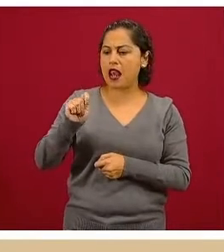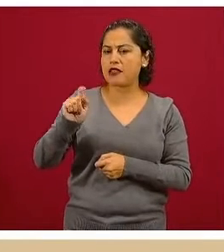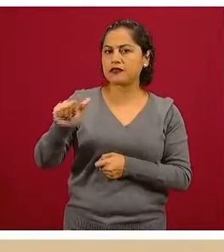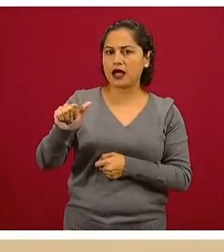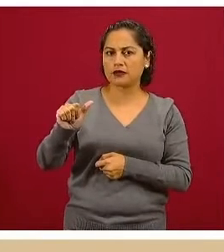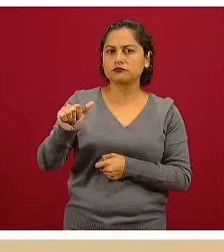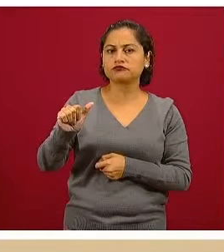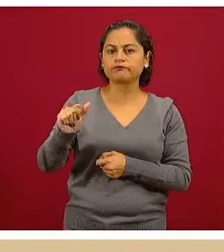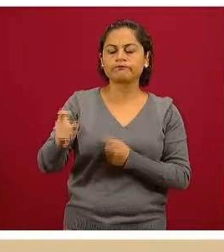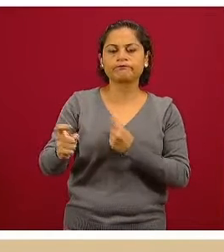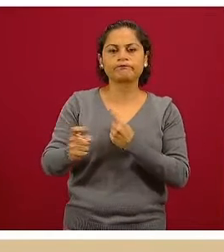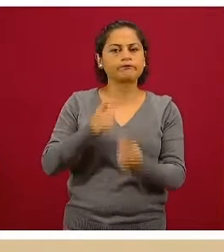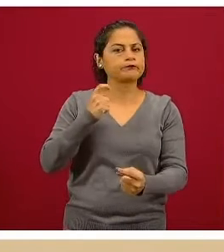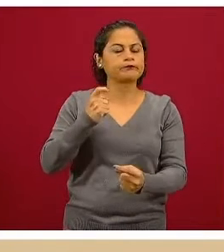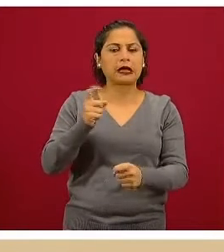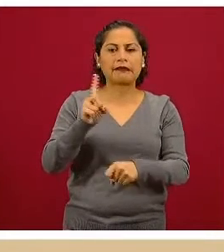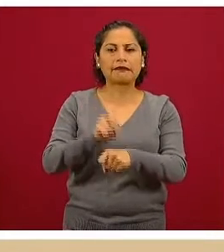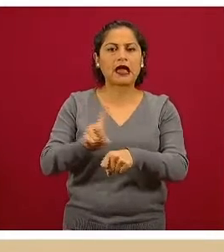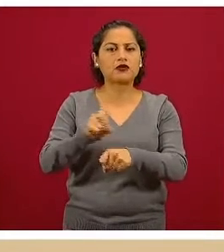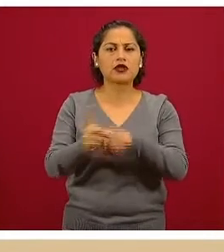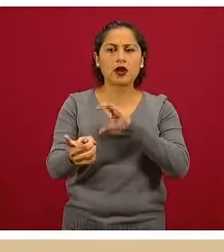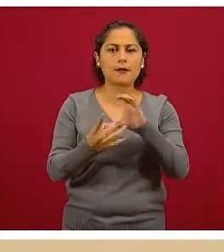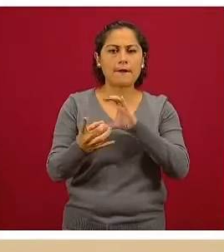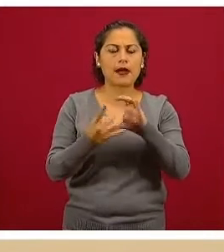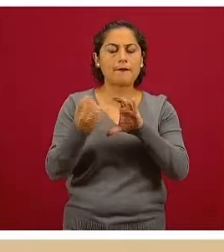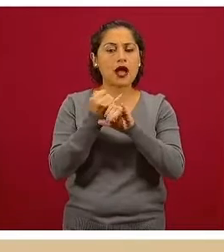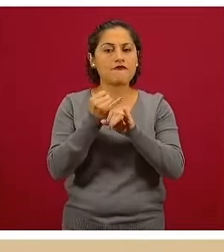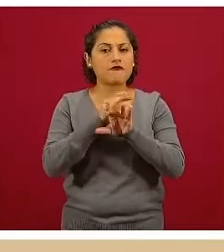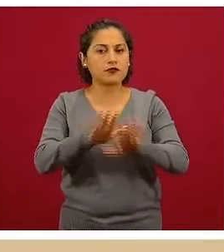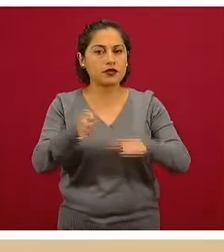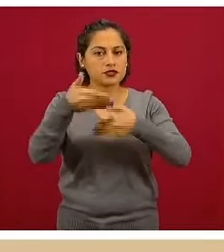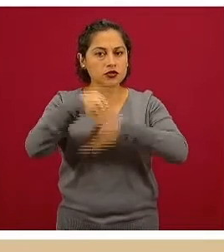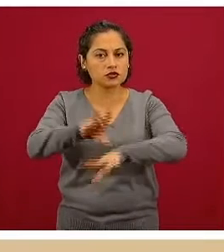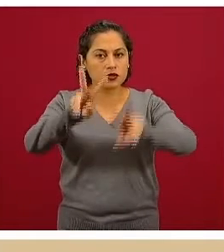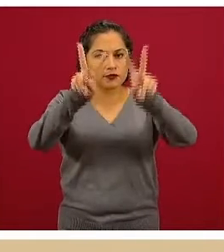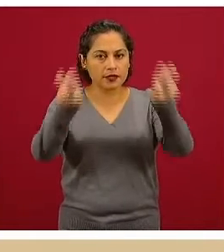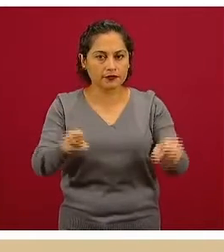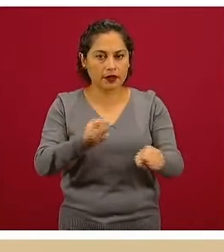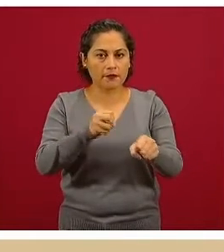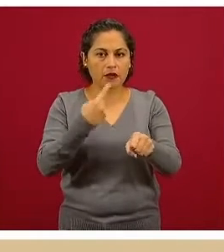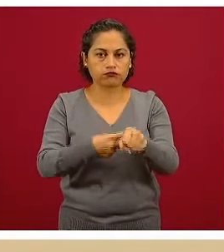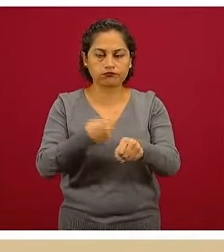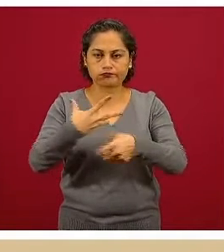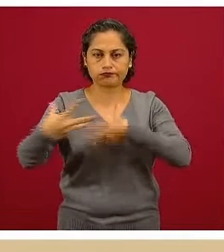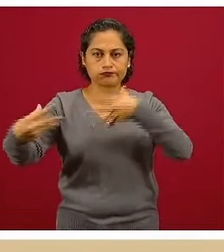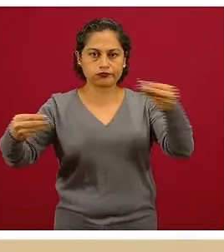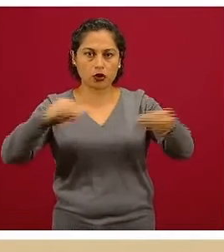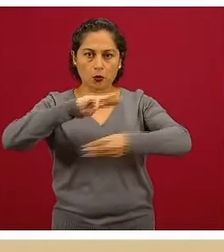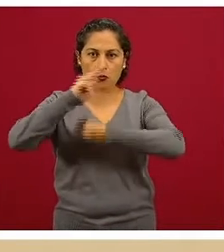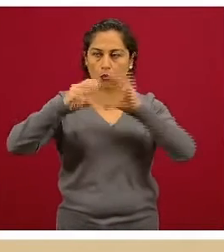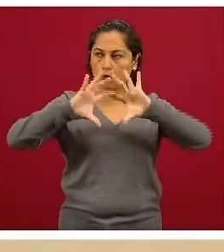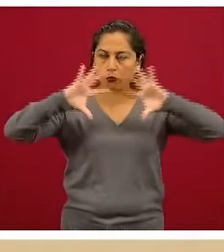55 31 28 2854. Aquí está exactamente